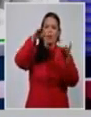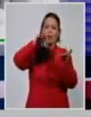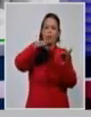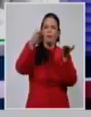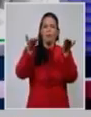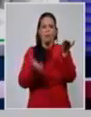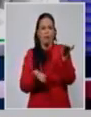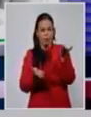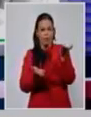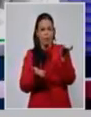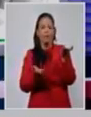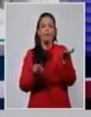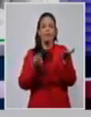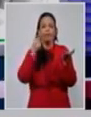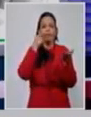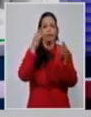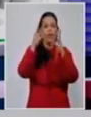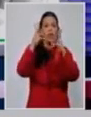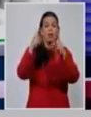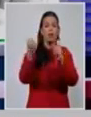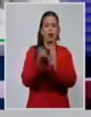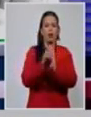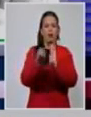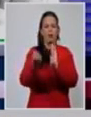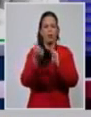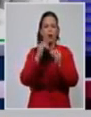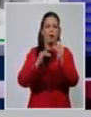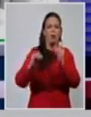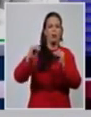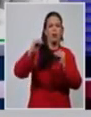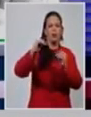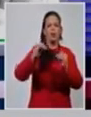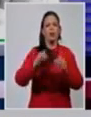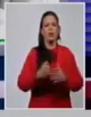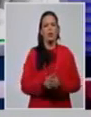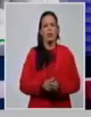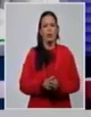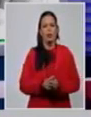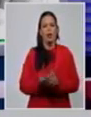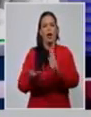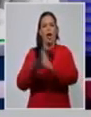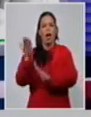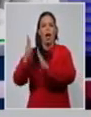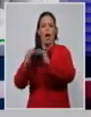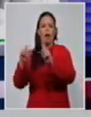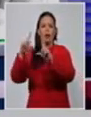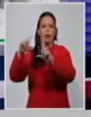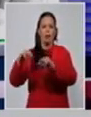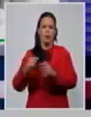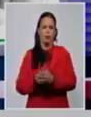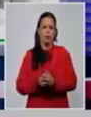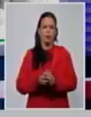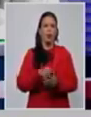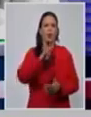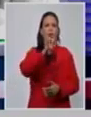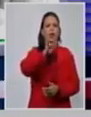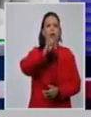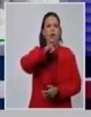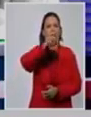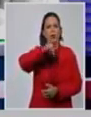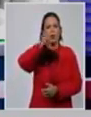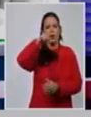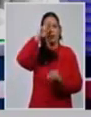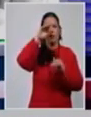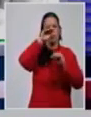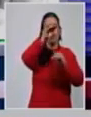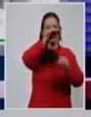decir, el número de confirmados supera al número de recuperados en una jornada. 43 cubanos se mantienen en terapia